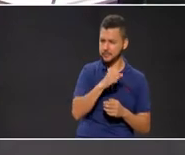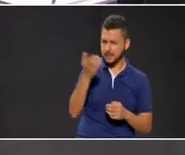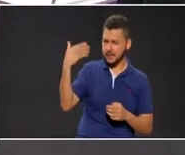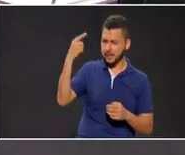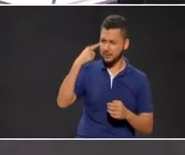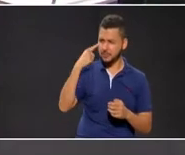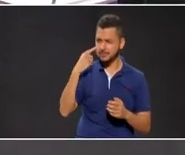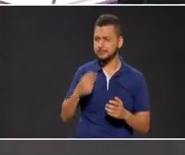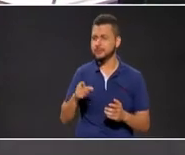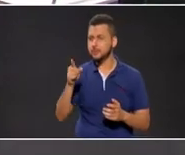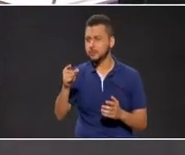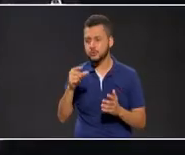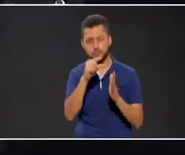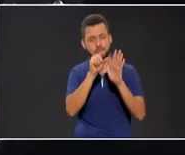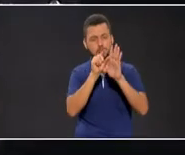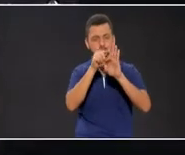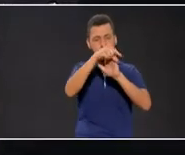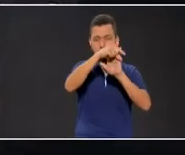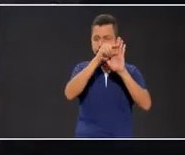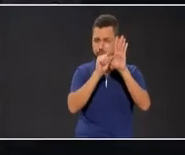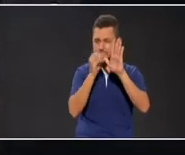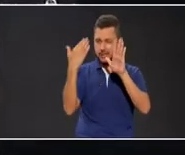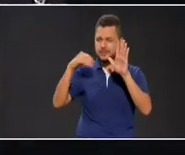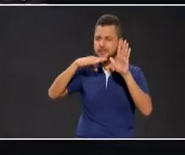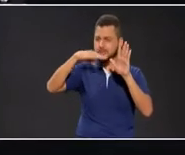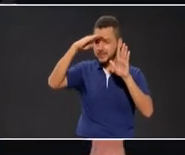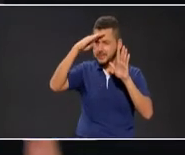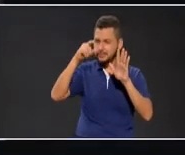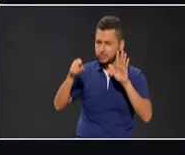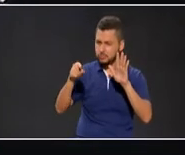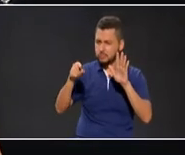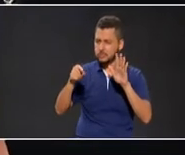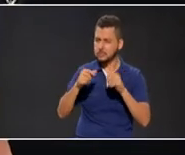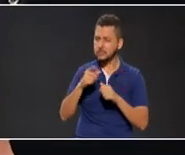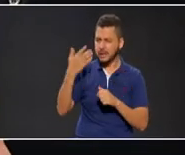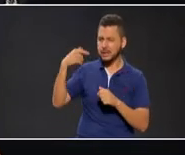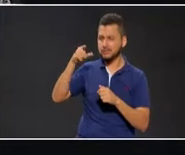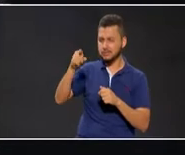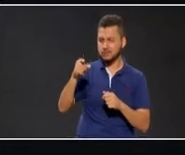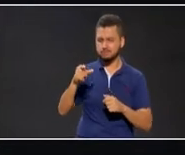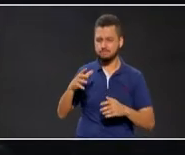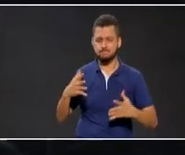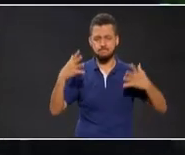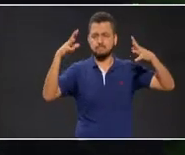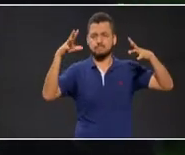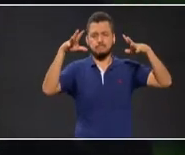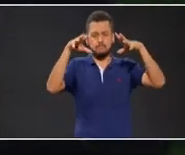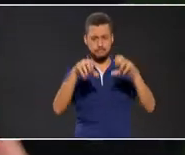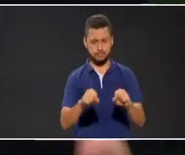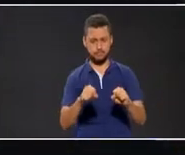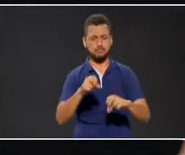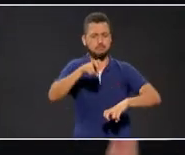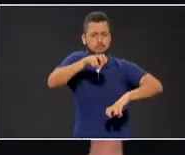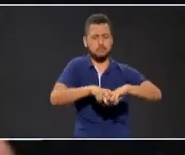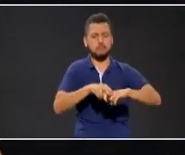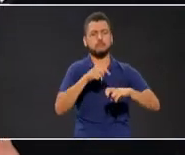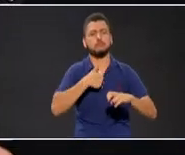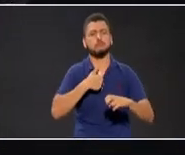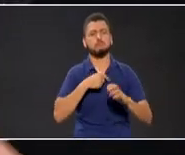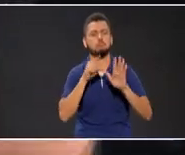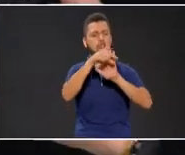medellín porque cuando uno llega a sus cargos no llega a sus cargos representativos de la